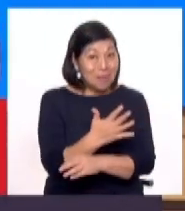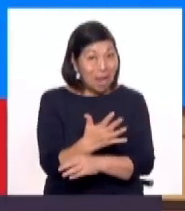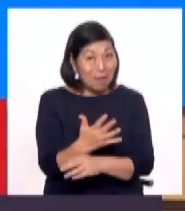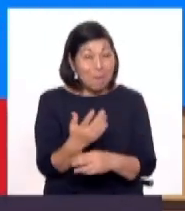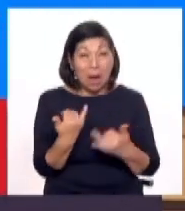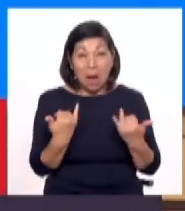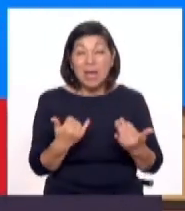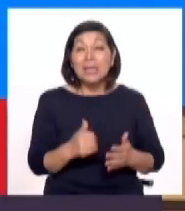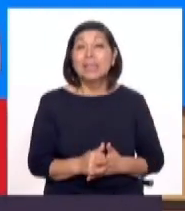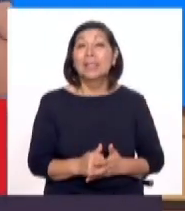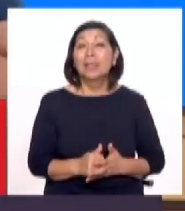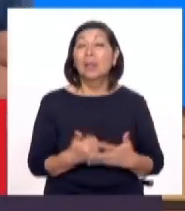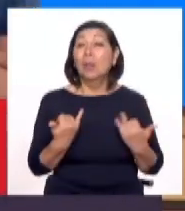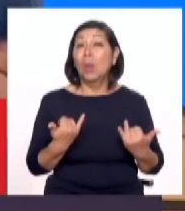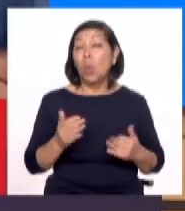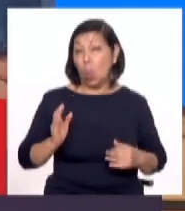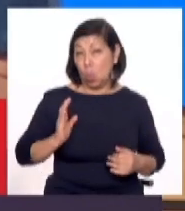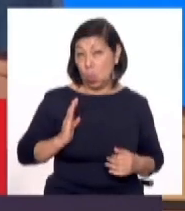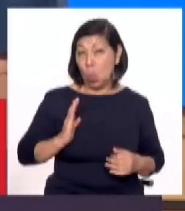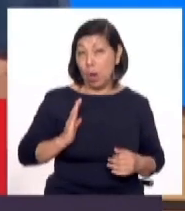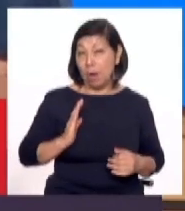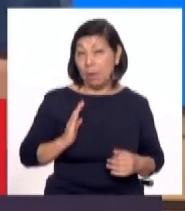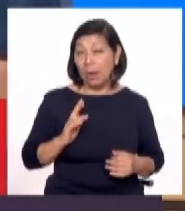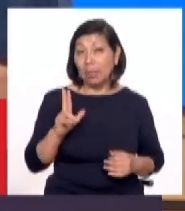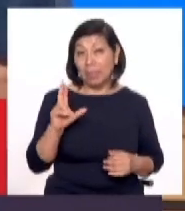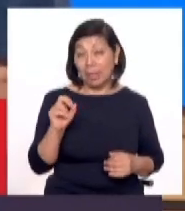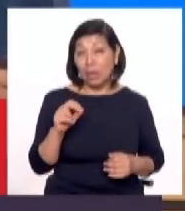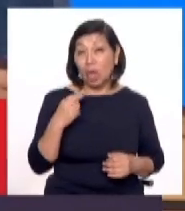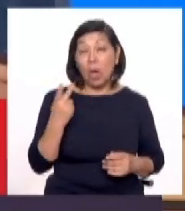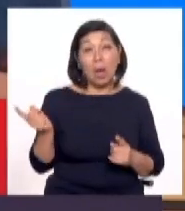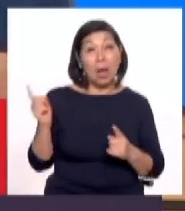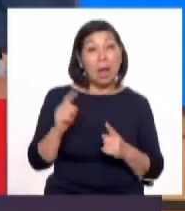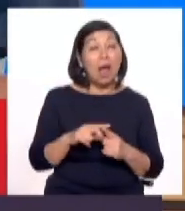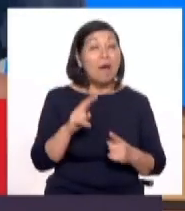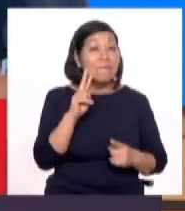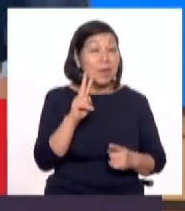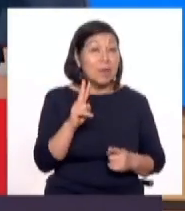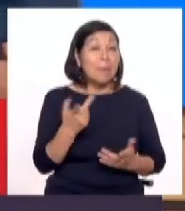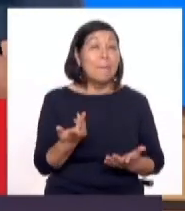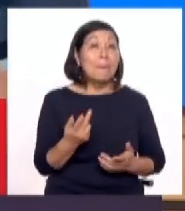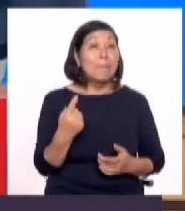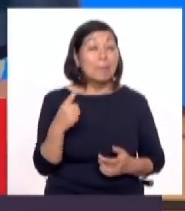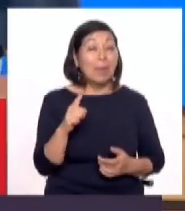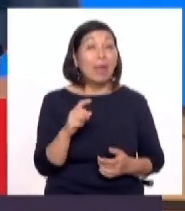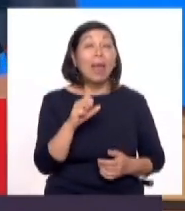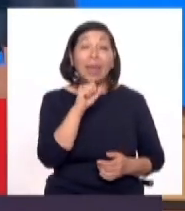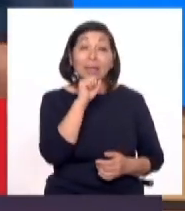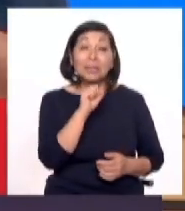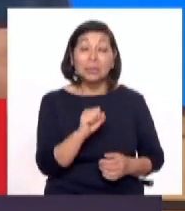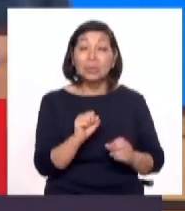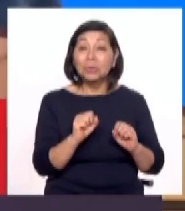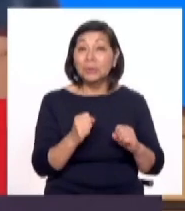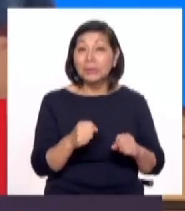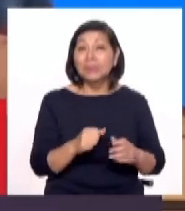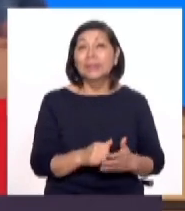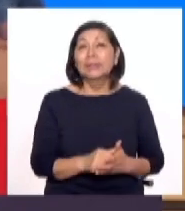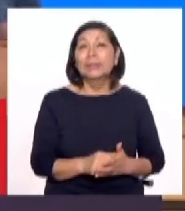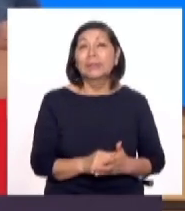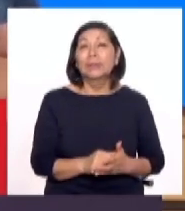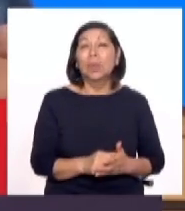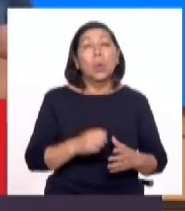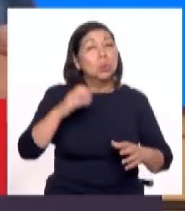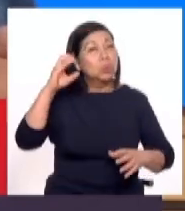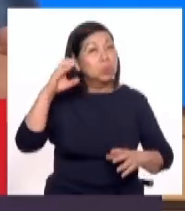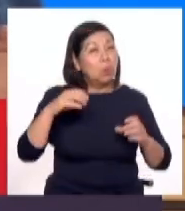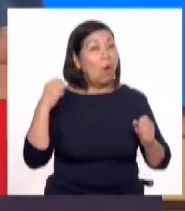vigente desde este jueves 30 de noviembre hasta el viernes primero de diciembre se esperan condiciones de